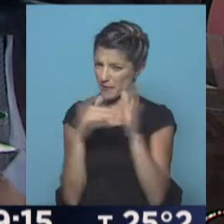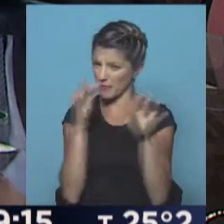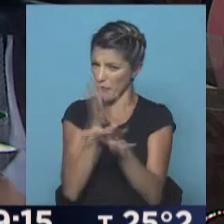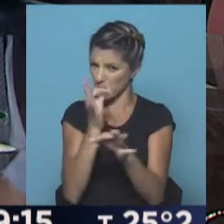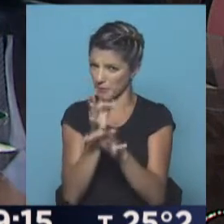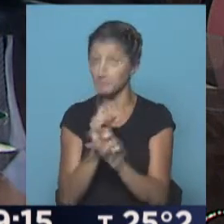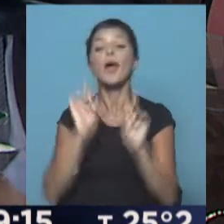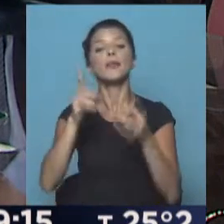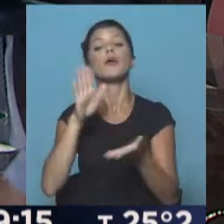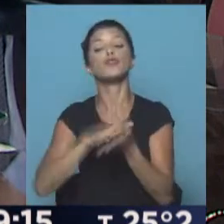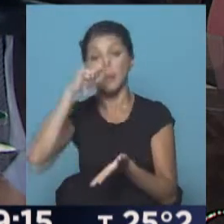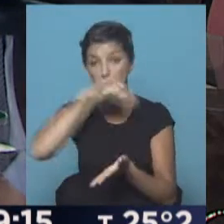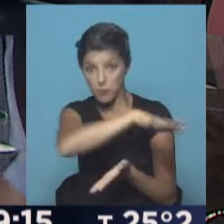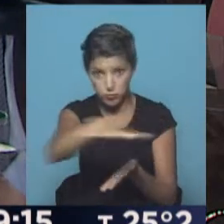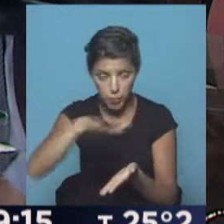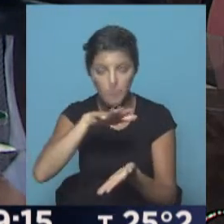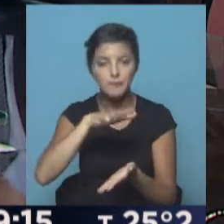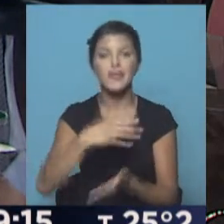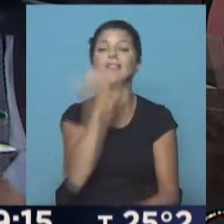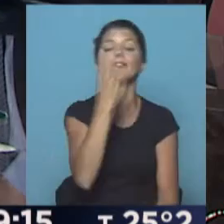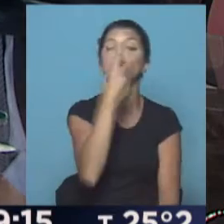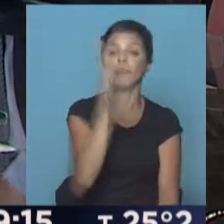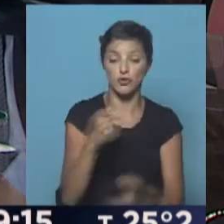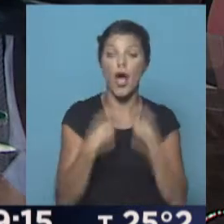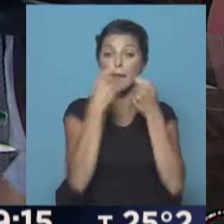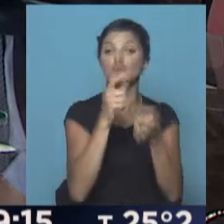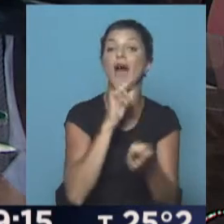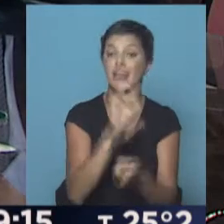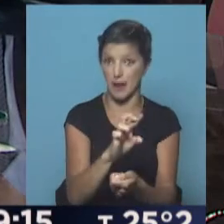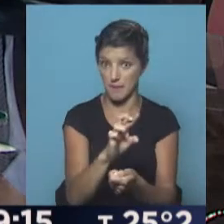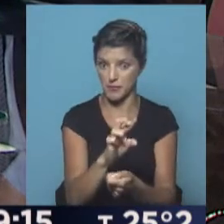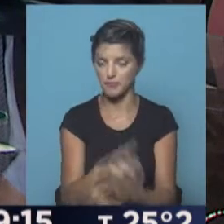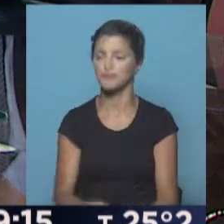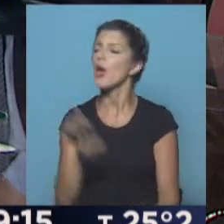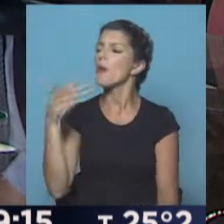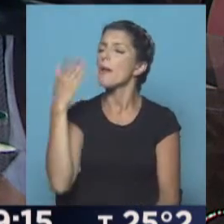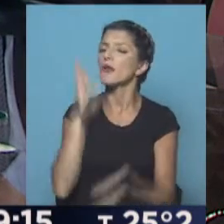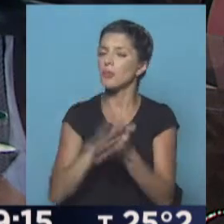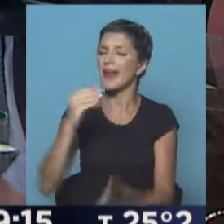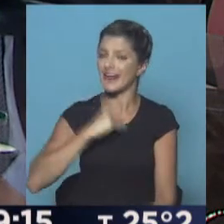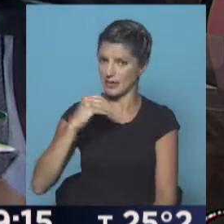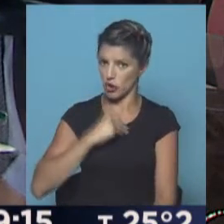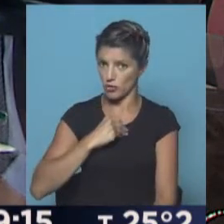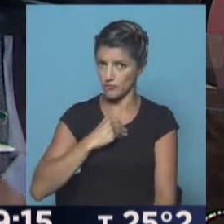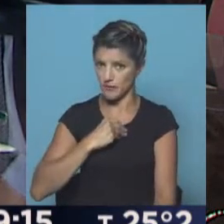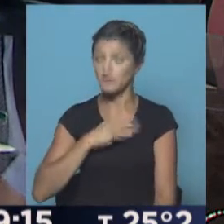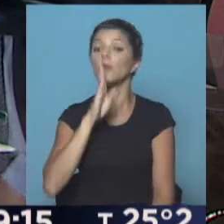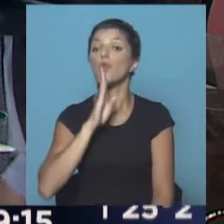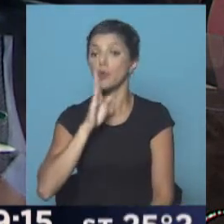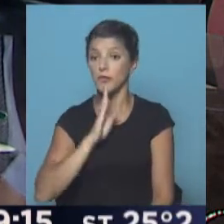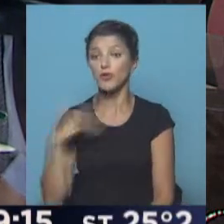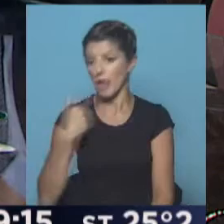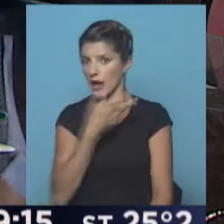el 62% votó por Trump. Vos hablabas de la religión, la comunidad judía se volcó mayoritariamente a favor de Hillary,